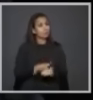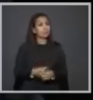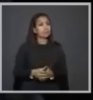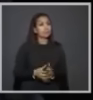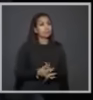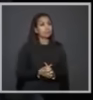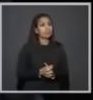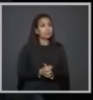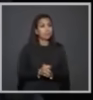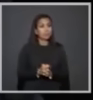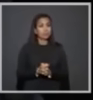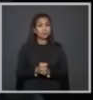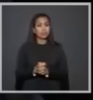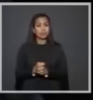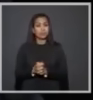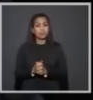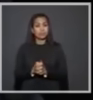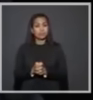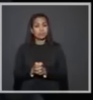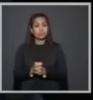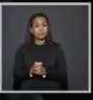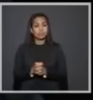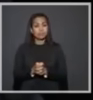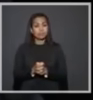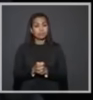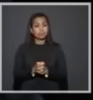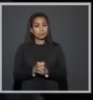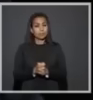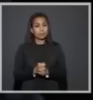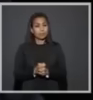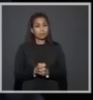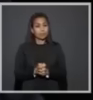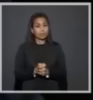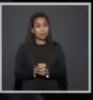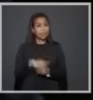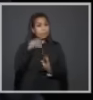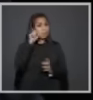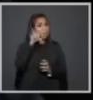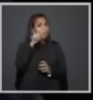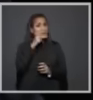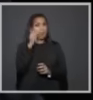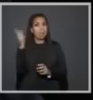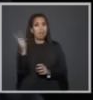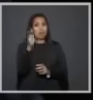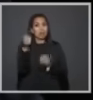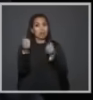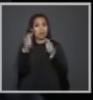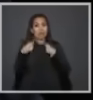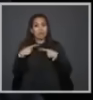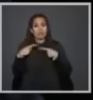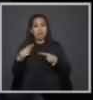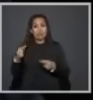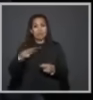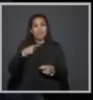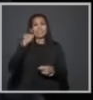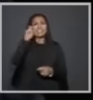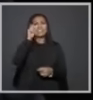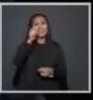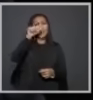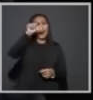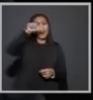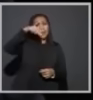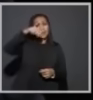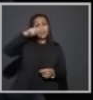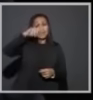candidato. Bueno, varios usuarios tienen esta pregunta. ¿A qué se refiere con amnistía? ¿Quiénes se